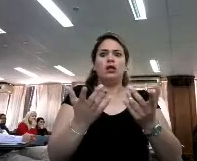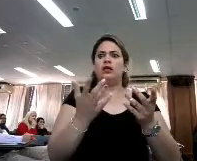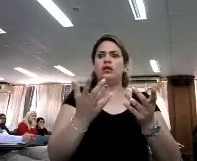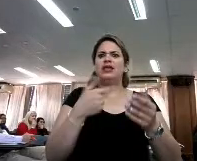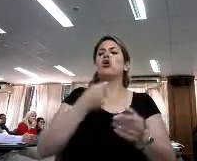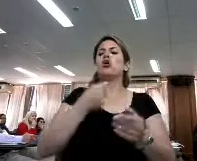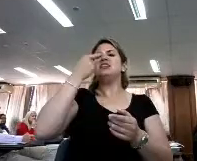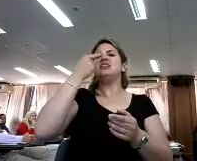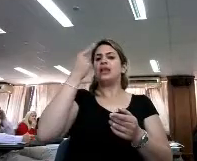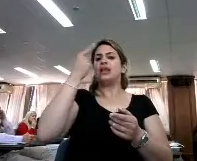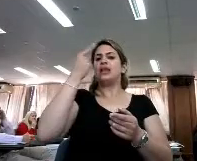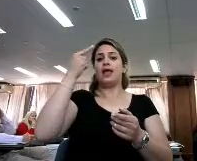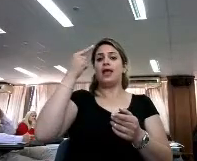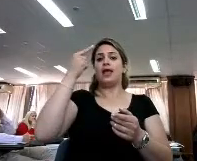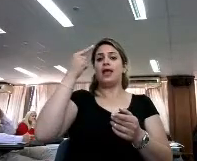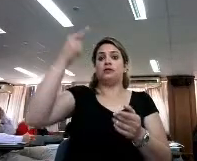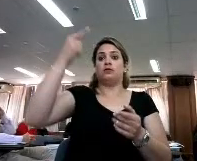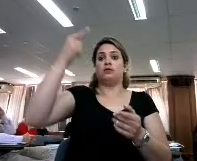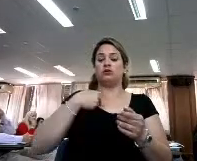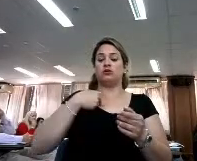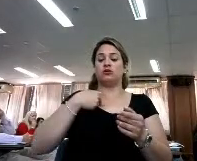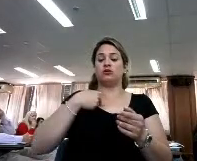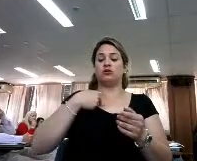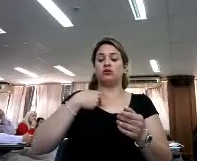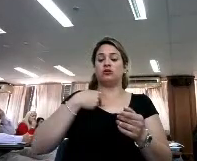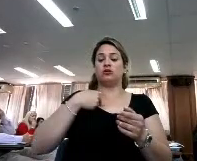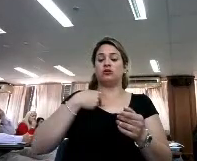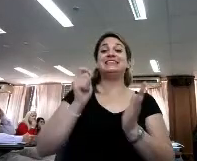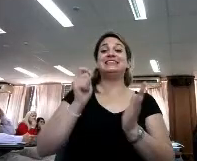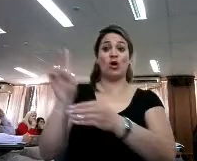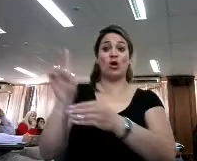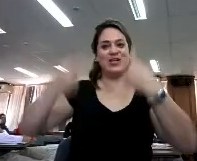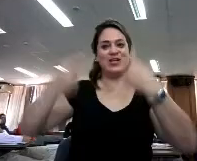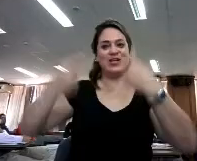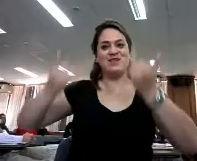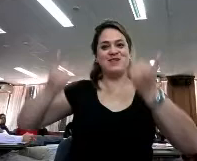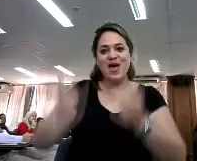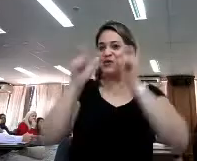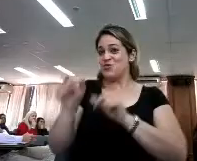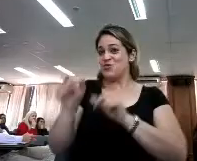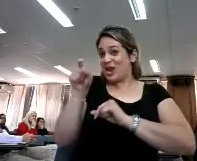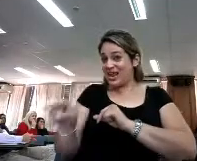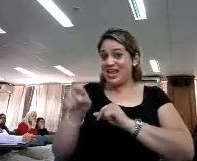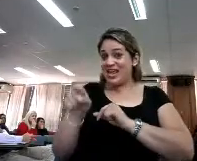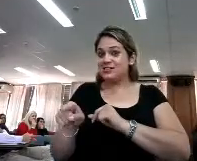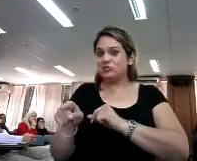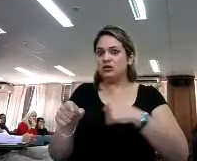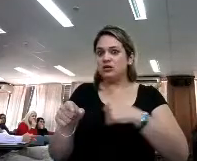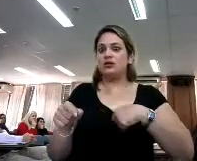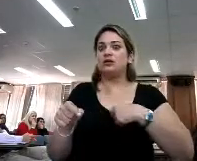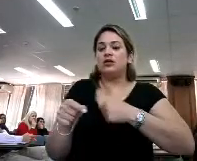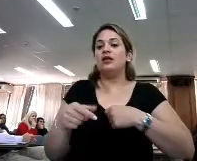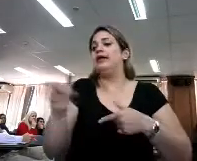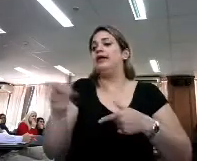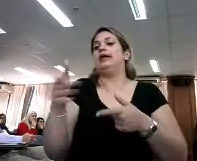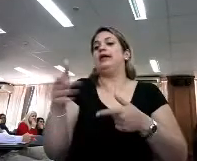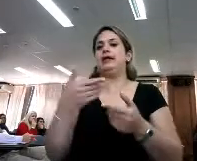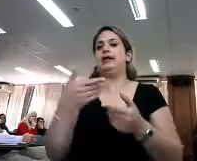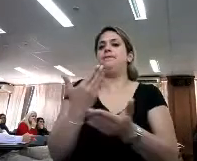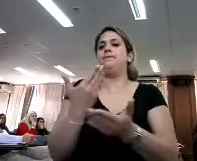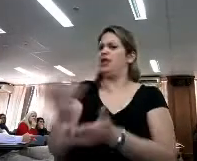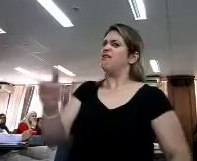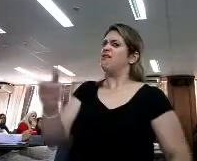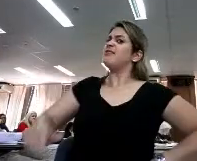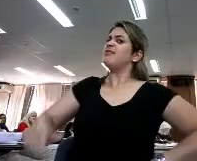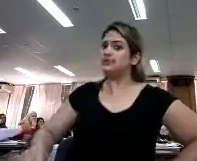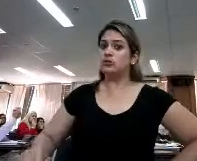autor. Si el autor se siente protegido y siente que tiene las herramientas para controlar ese tipo y por lo menos perseguir y llamarlo y pedirle cuentas, hey, ¿usted qué está